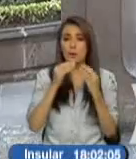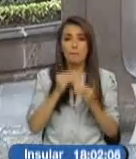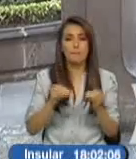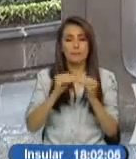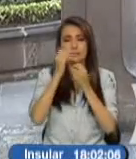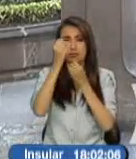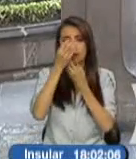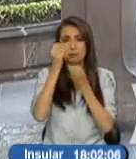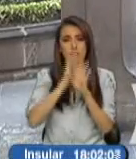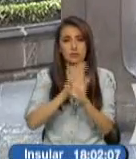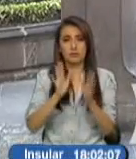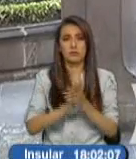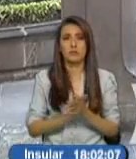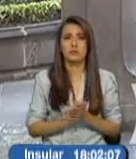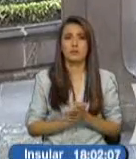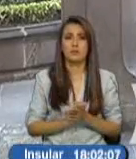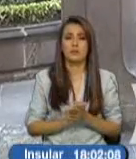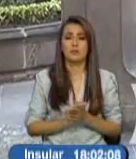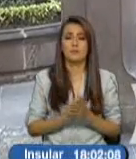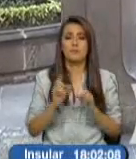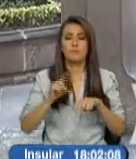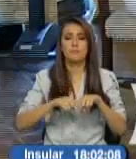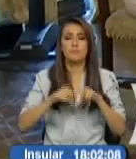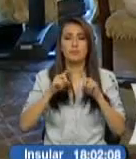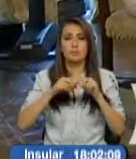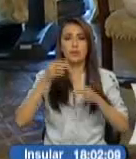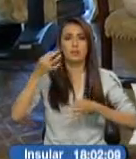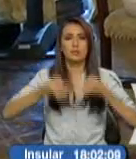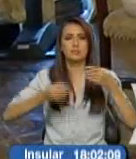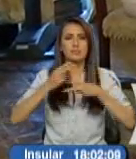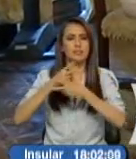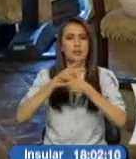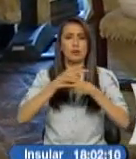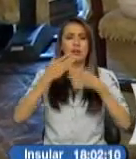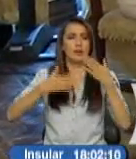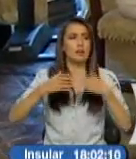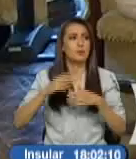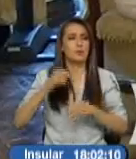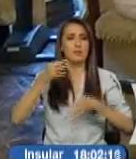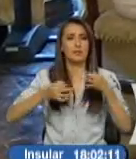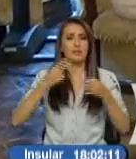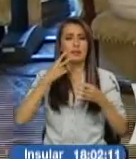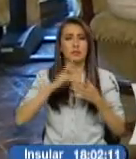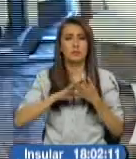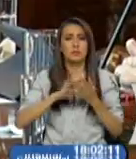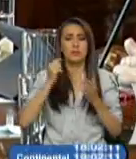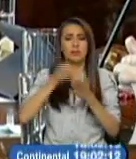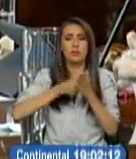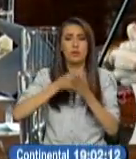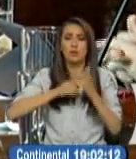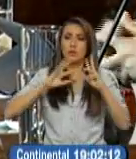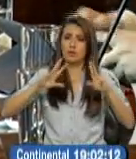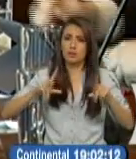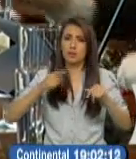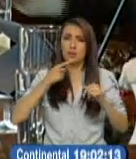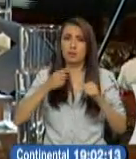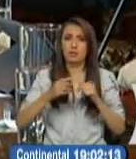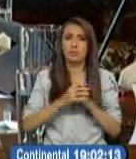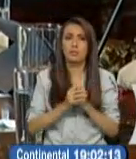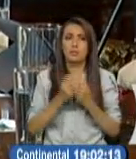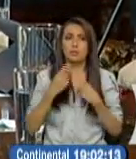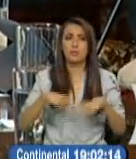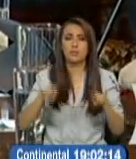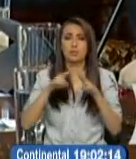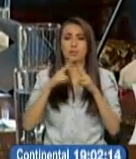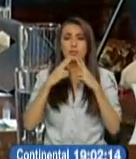pronunciamiento. Mientras tanto, el presidente del Consejo de la Judicatura dejaba en claro que el trabajo del Frente de Transparencia y Lucha contra la Corrupción no interferirá con las actividades